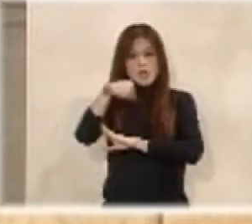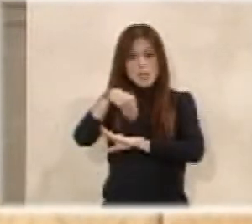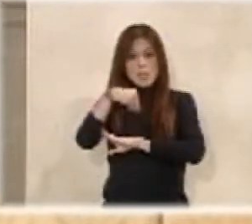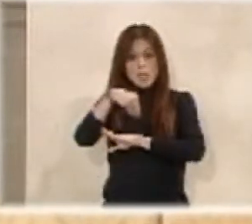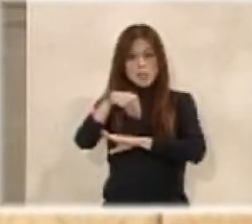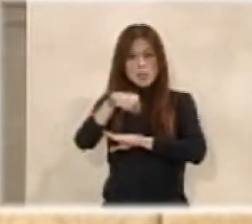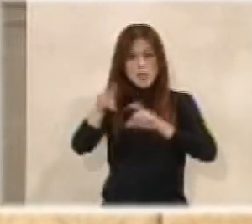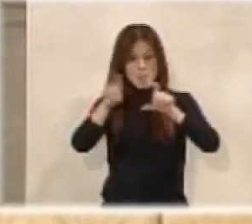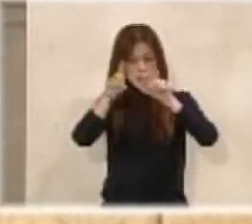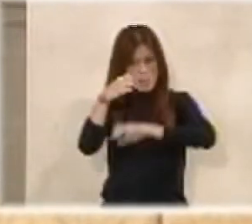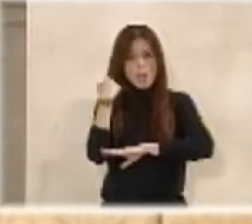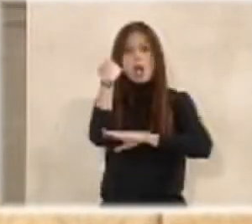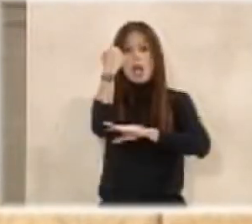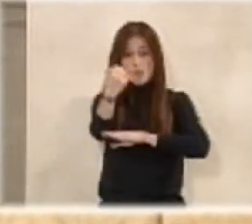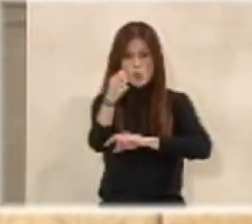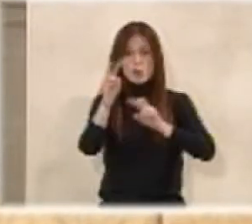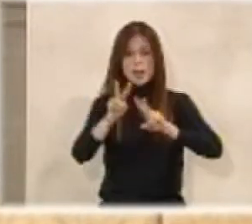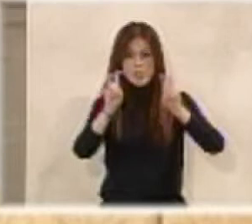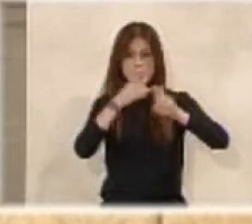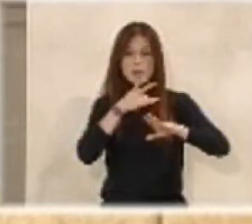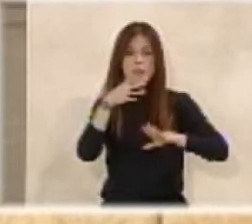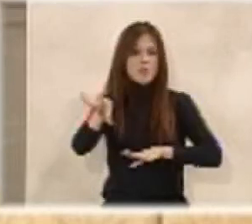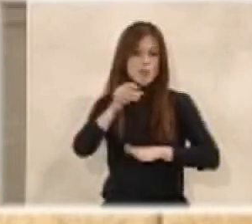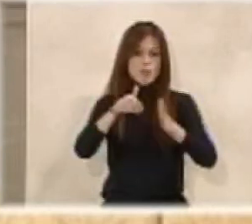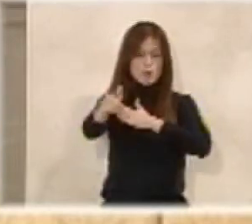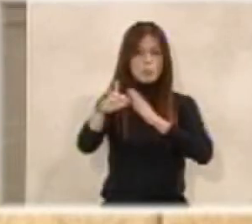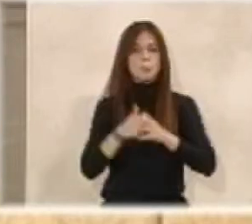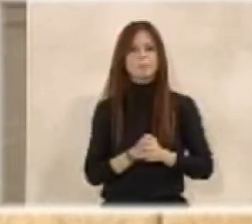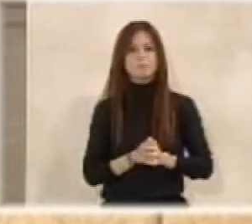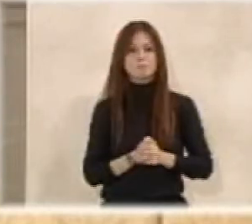entidad de conservación respecto a las decisiones que te adopten en el futuro.